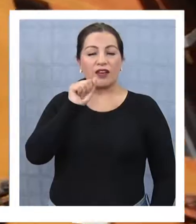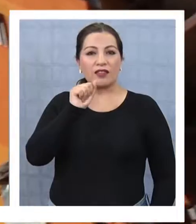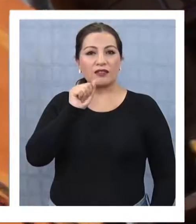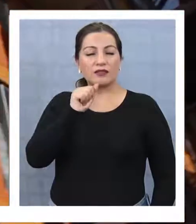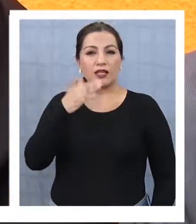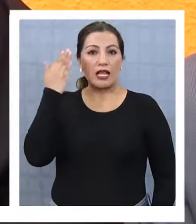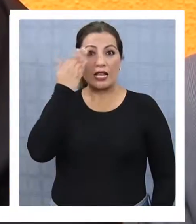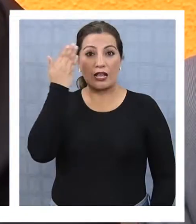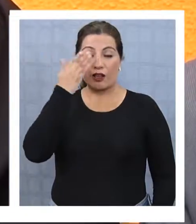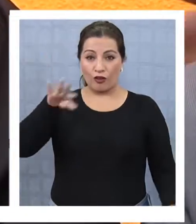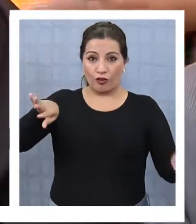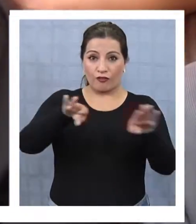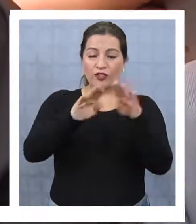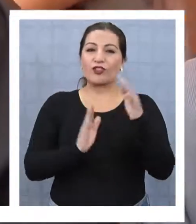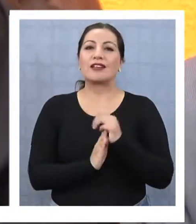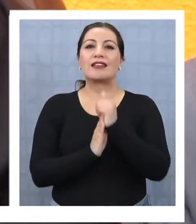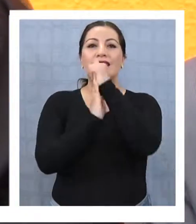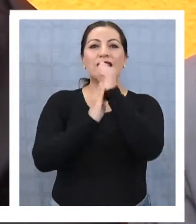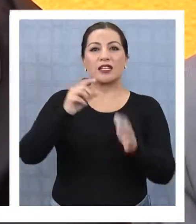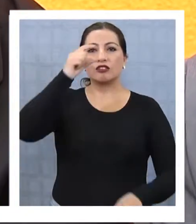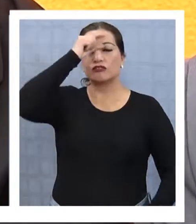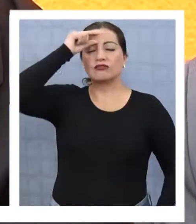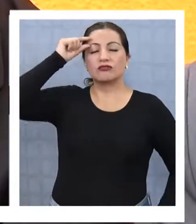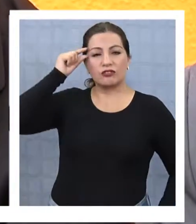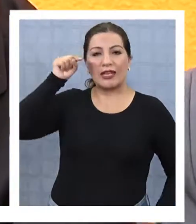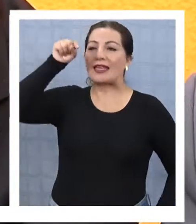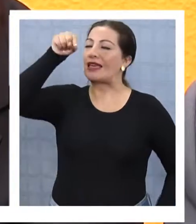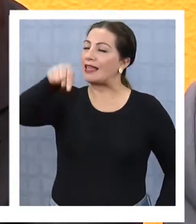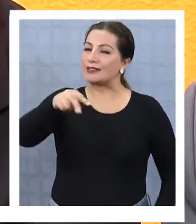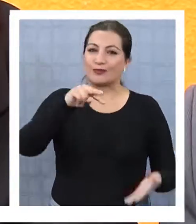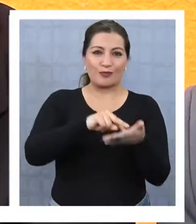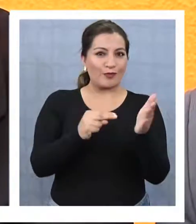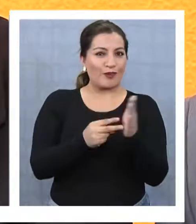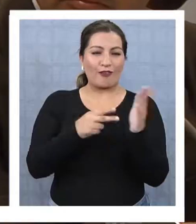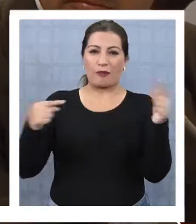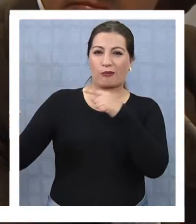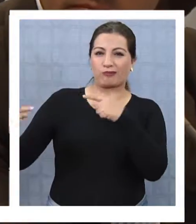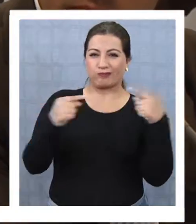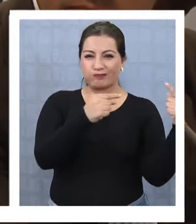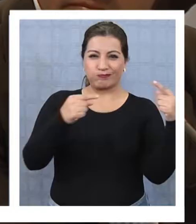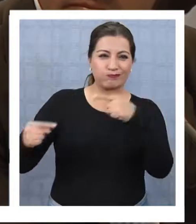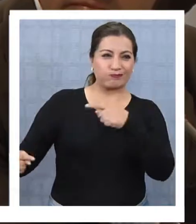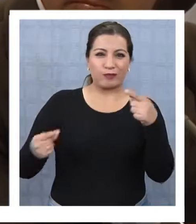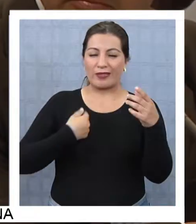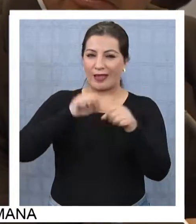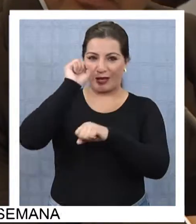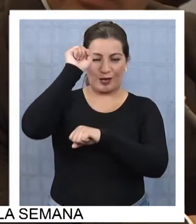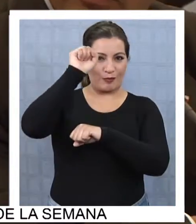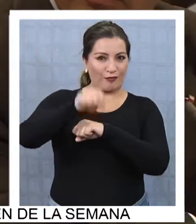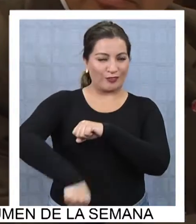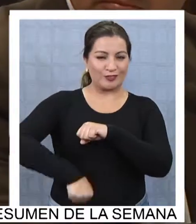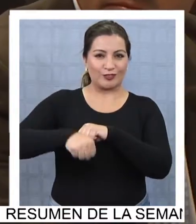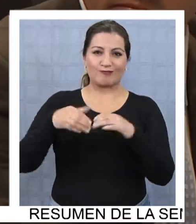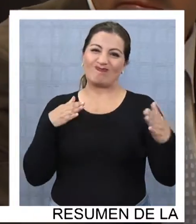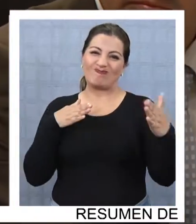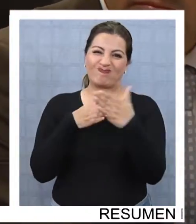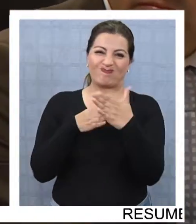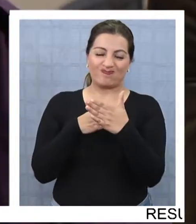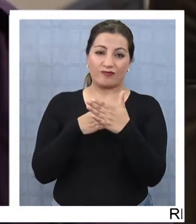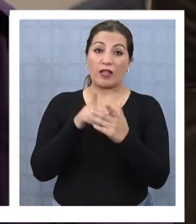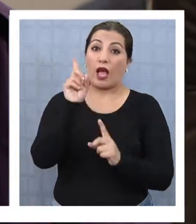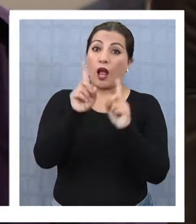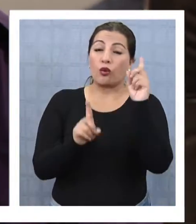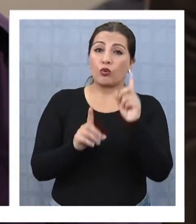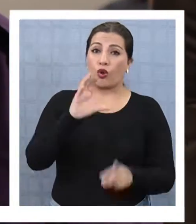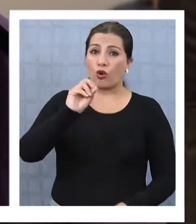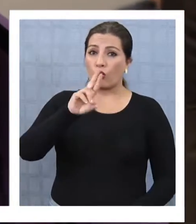por el exalcalde Jorge Soria, nuevamente el centro de la polémica y la razón del estancamiento de la aprobación del convenio. Algunos